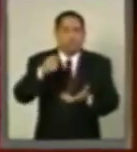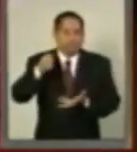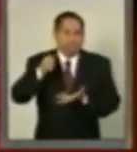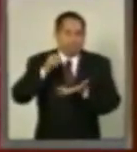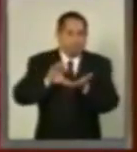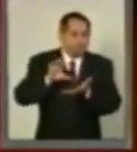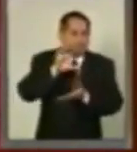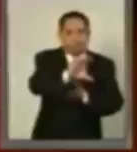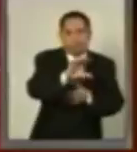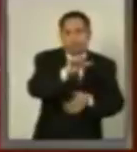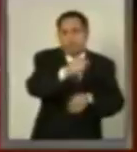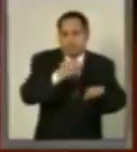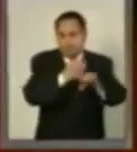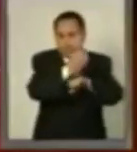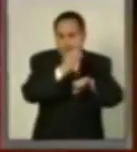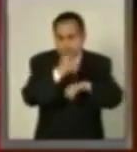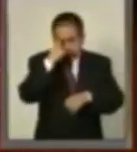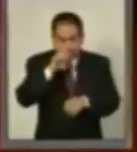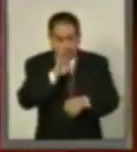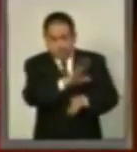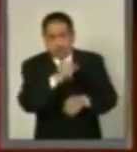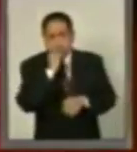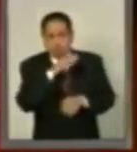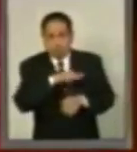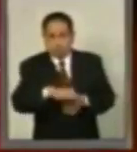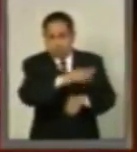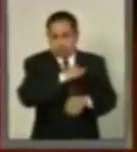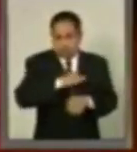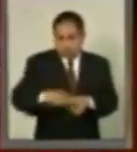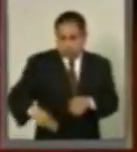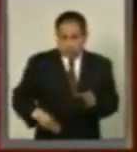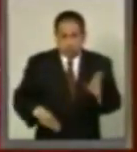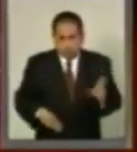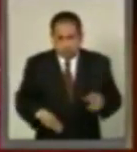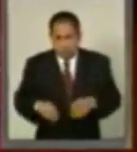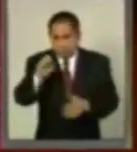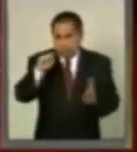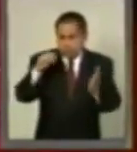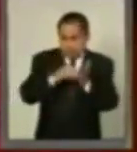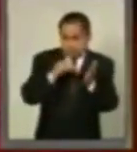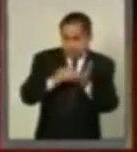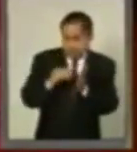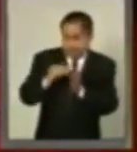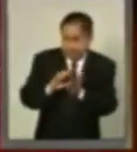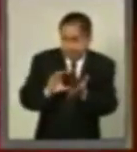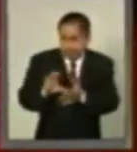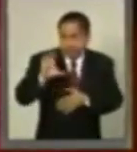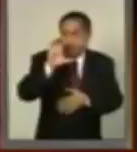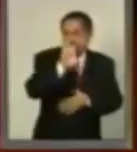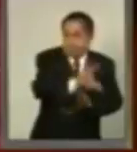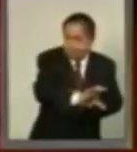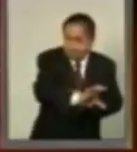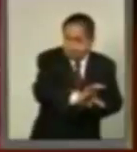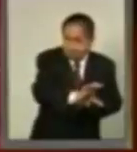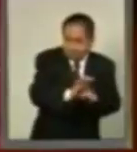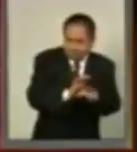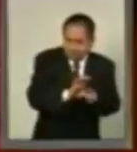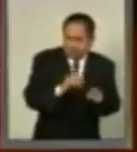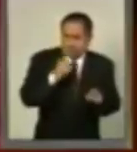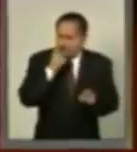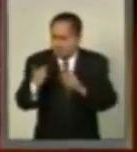pasa a los estados para sus policías estatales y municipales. 60 mil millones. Que déjeme